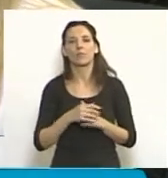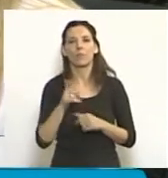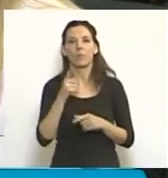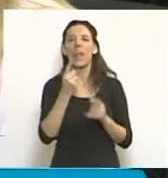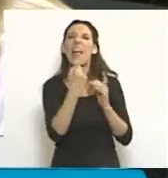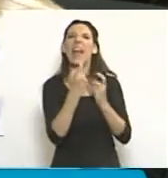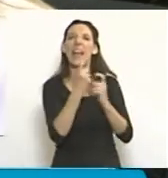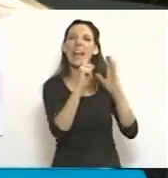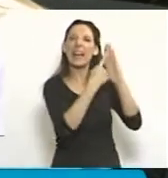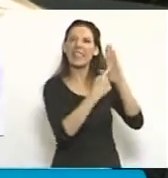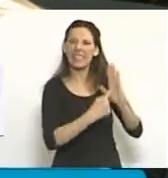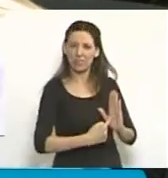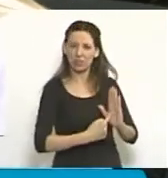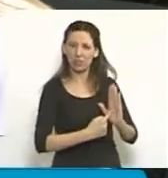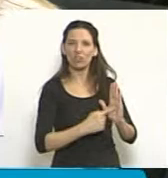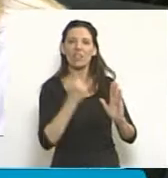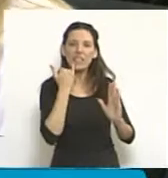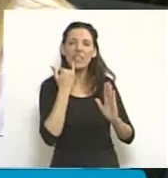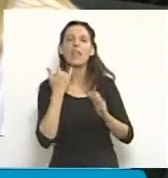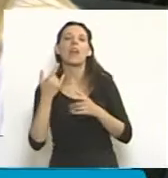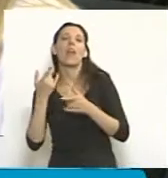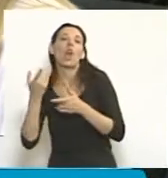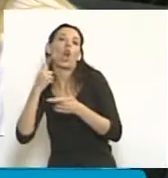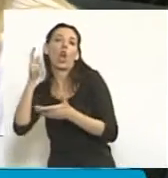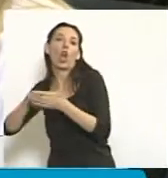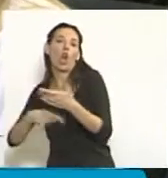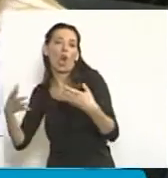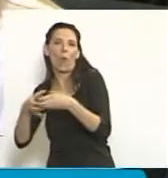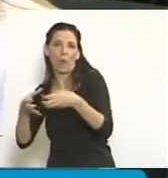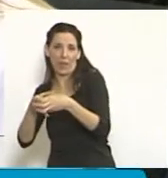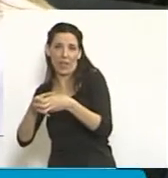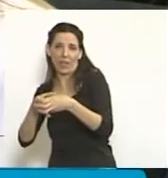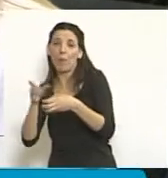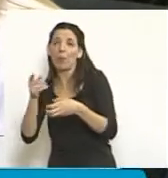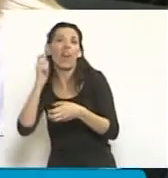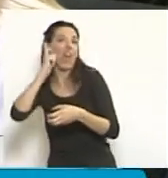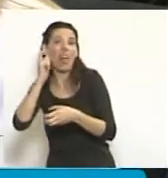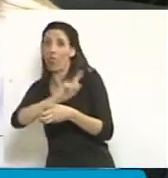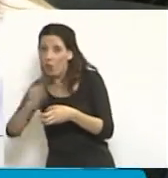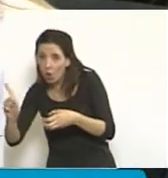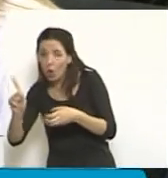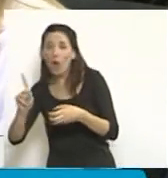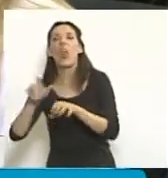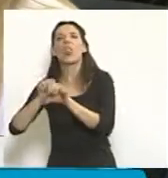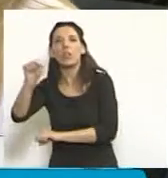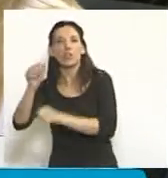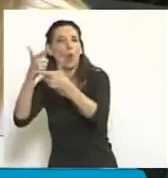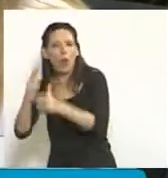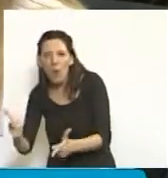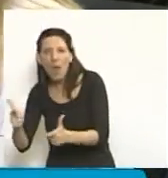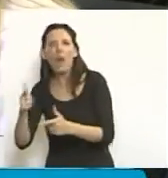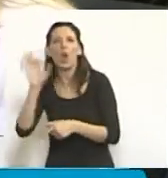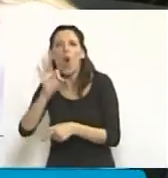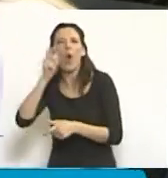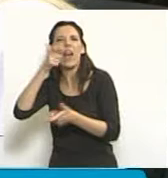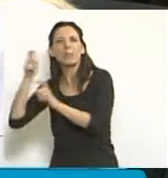de los requisitos que establecen las leyes y los convenios de empleo público, porque no tienen ni la edad para acceder a los cargos, ni el título habilitante, ni la